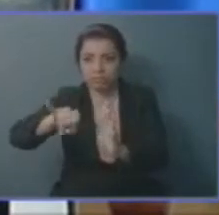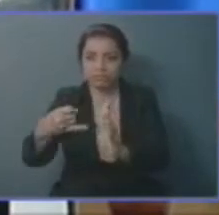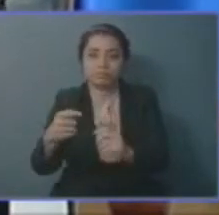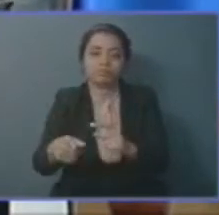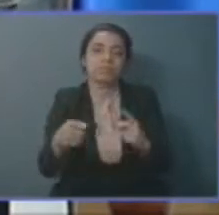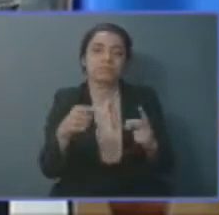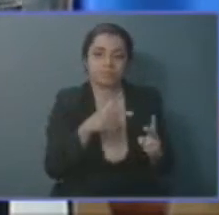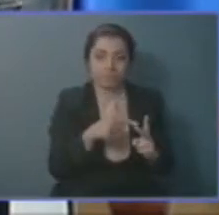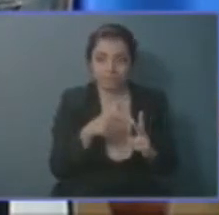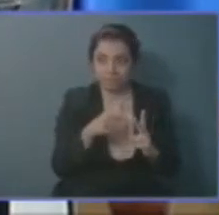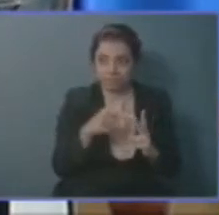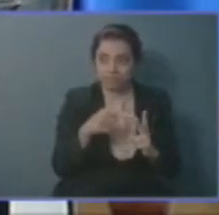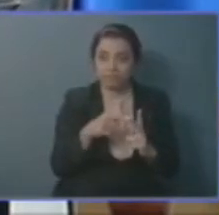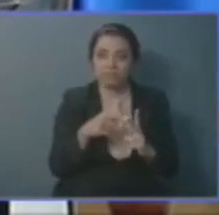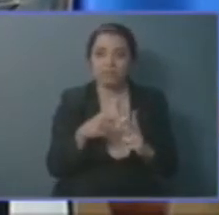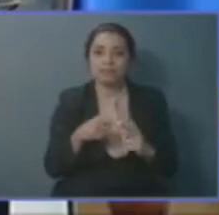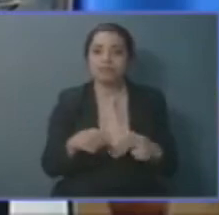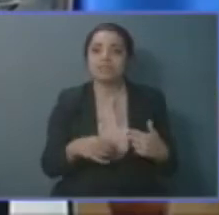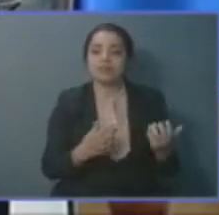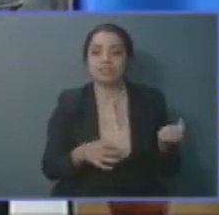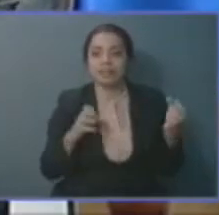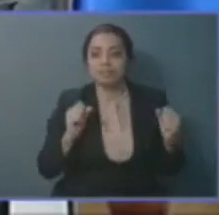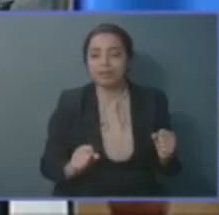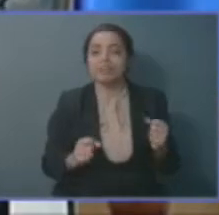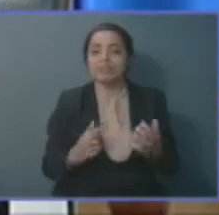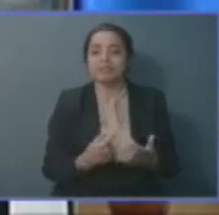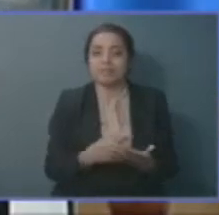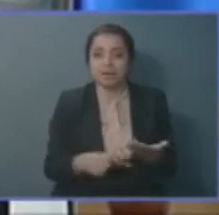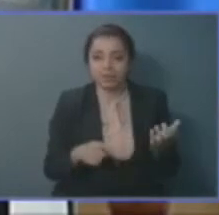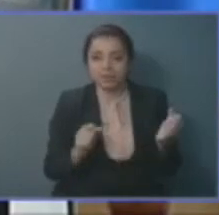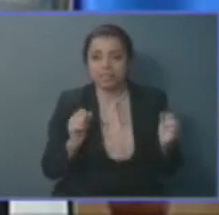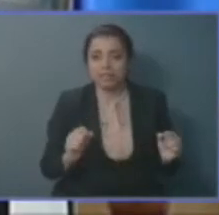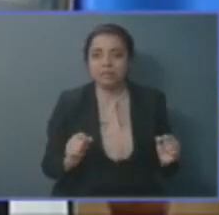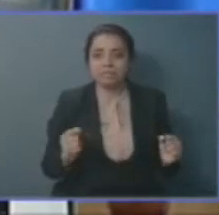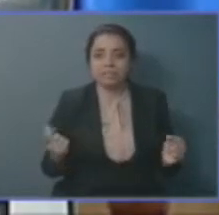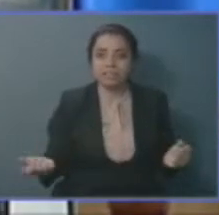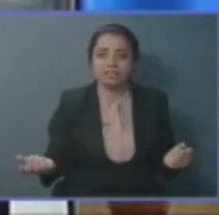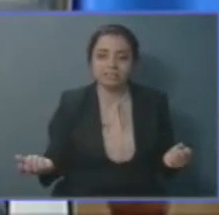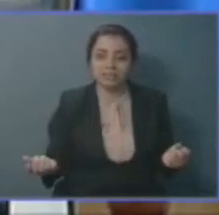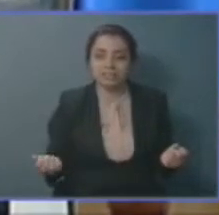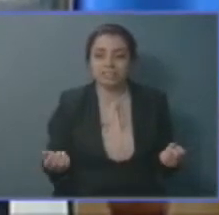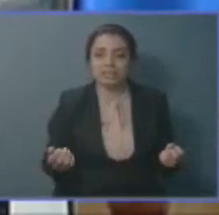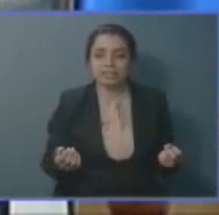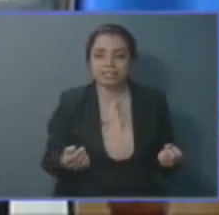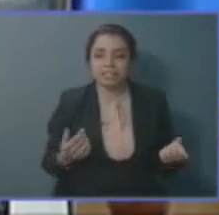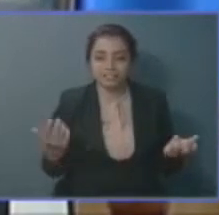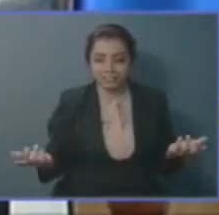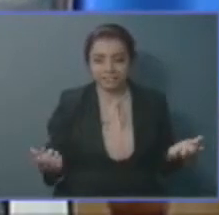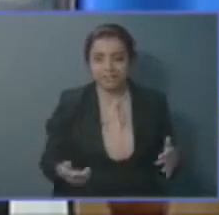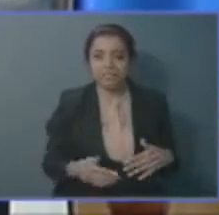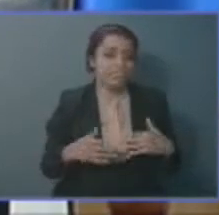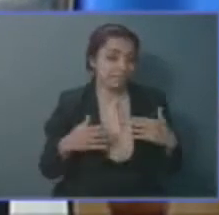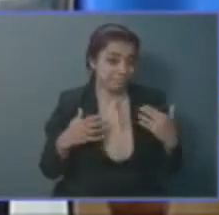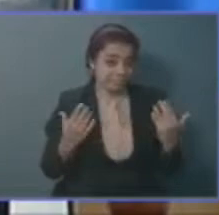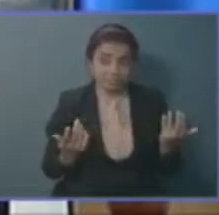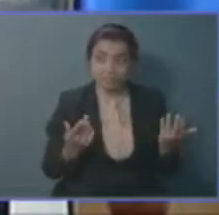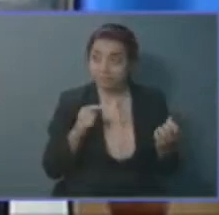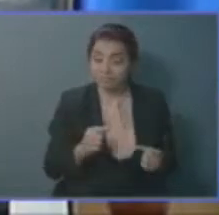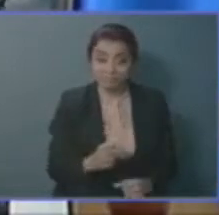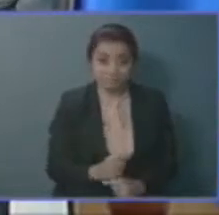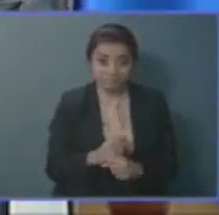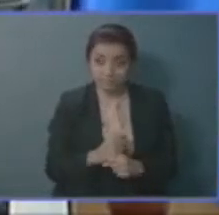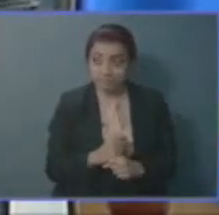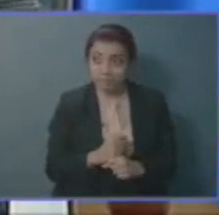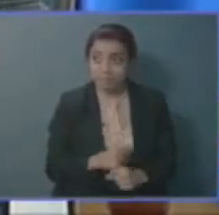buscando afectar los derechos que ya dijo la sala que no se pueden afectar.